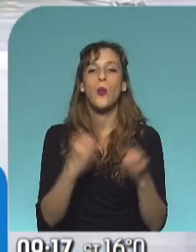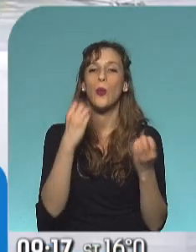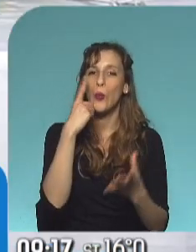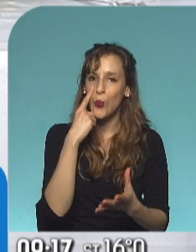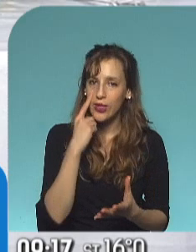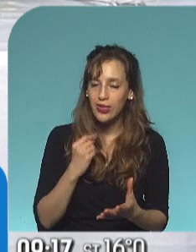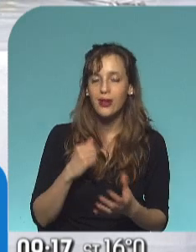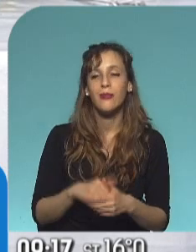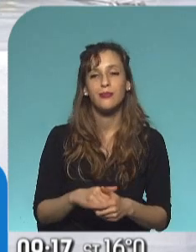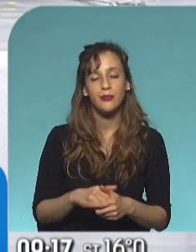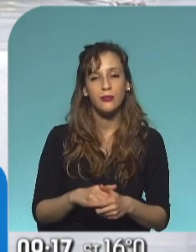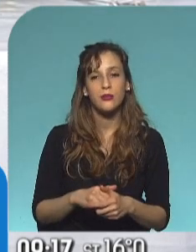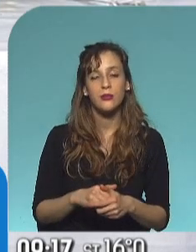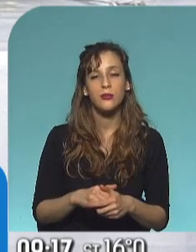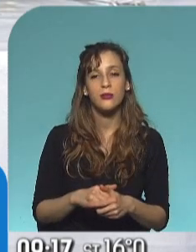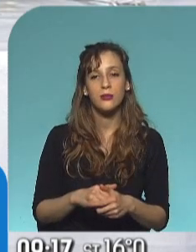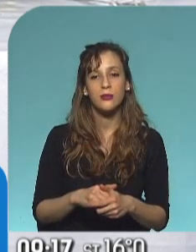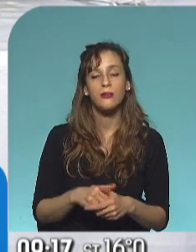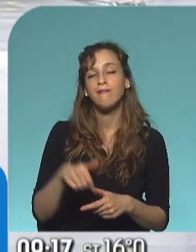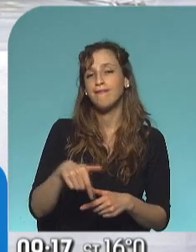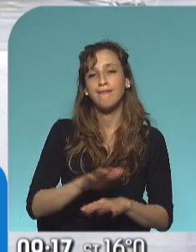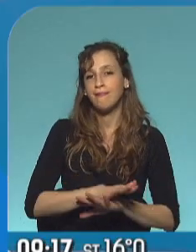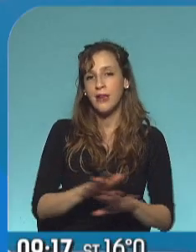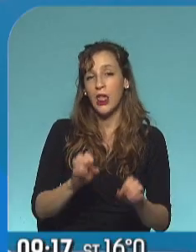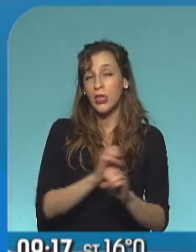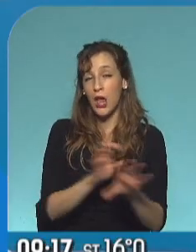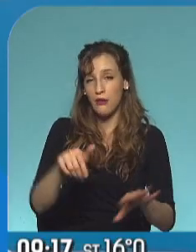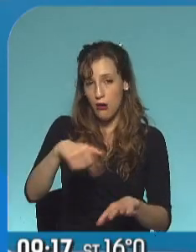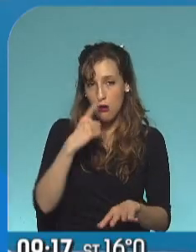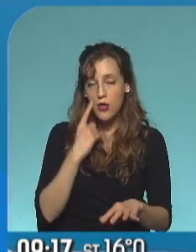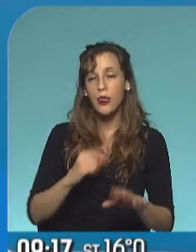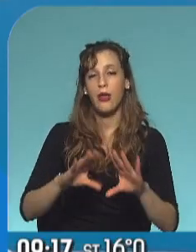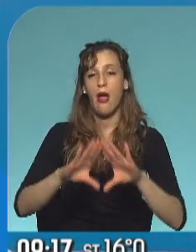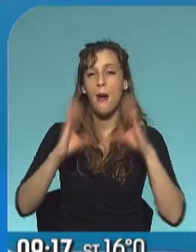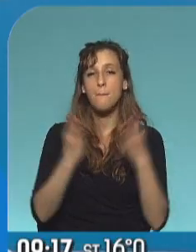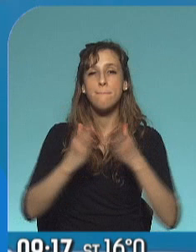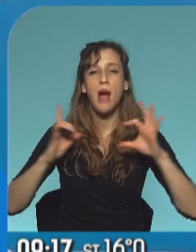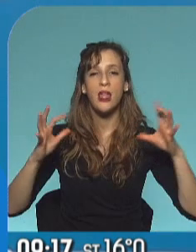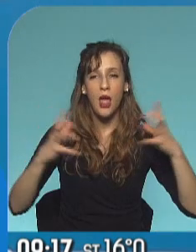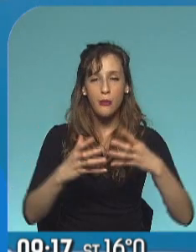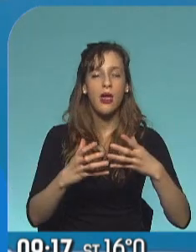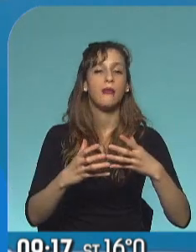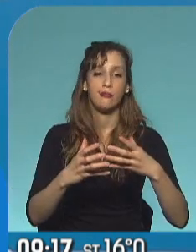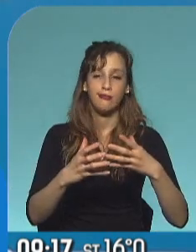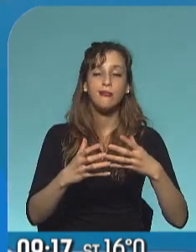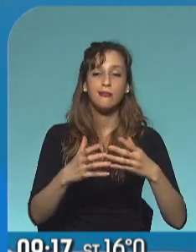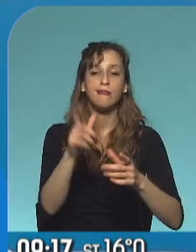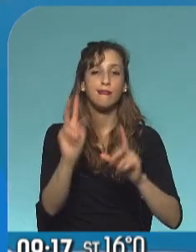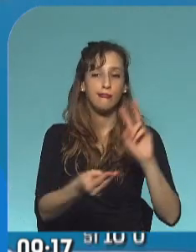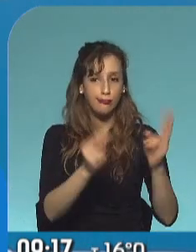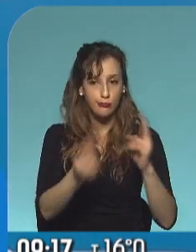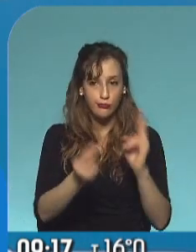días una de las consecuencias más dolorosas de la pandemia que nos ocupa desde principios de año ha sido el fallecimiento